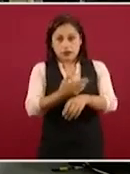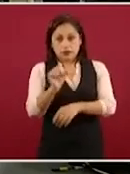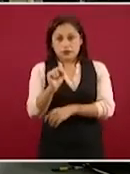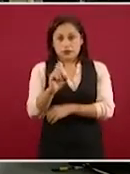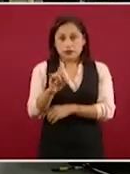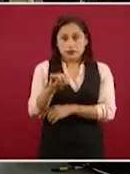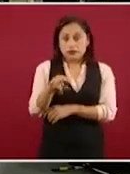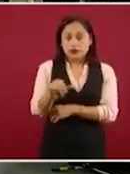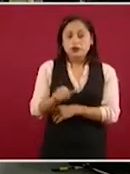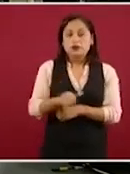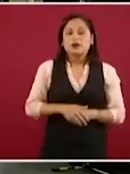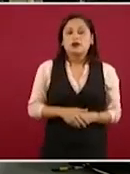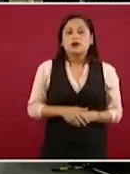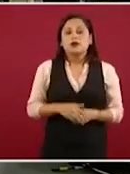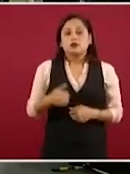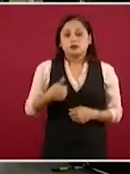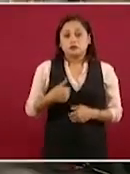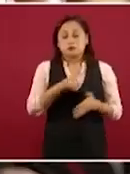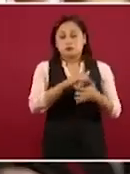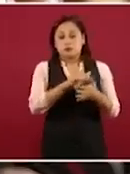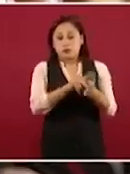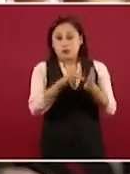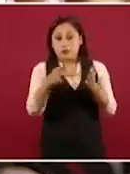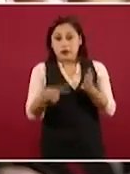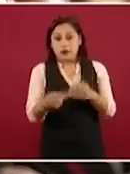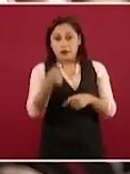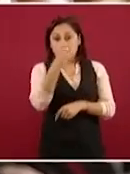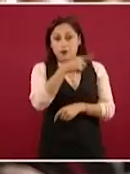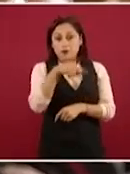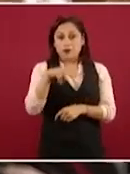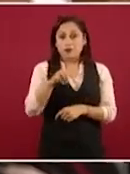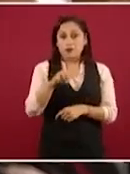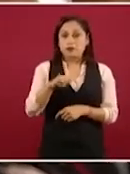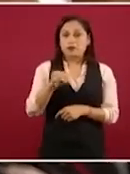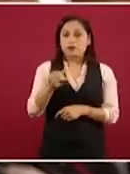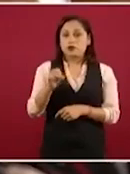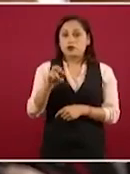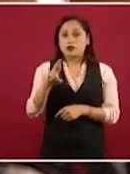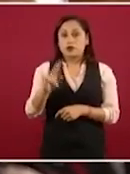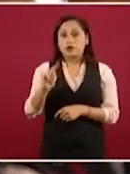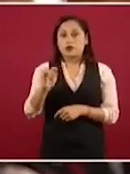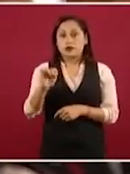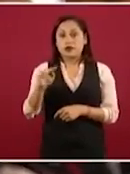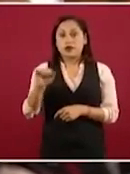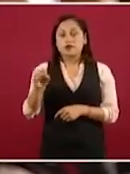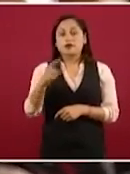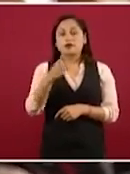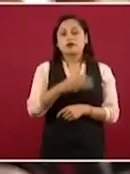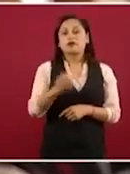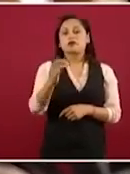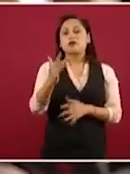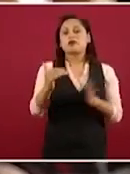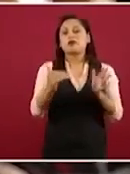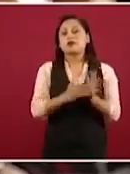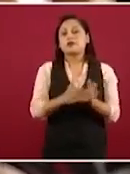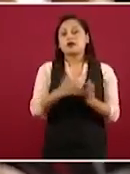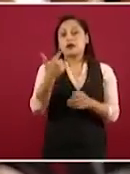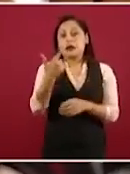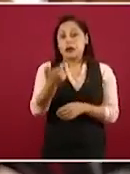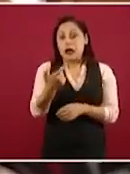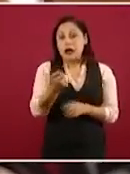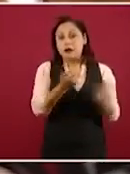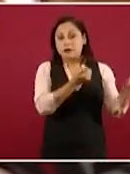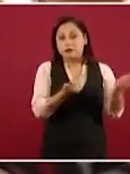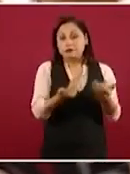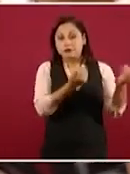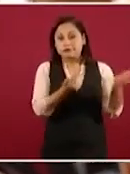acuerdo al New York Times, 213 mil armas llegan ilegalmente a México desde Estados Unidos cada